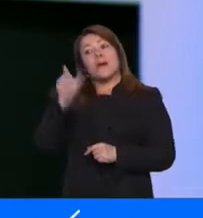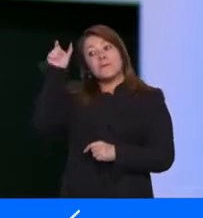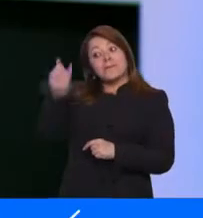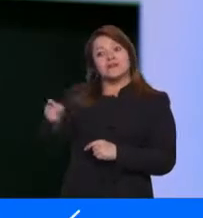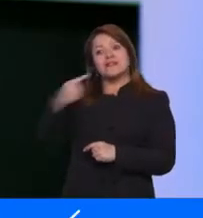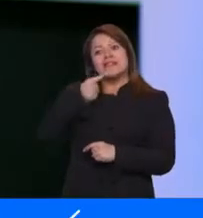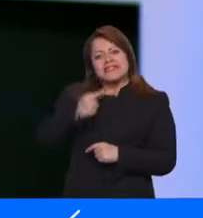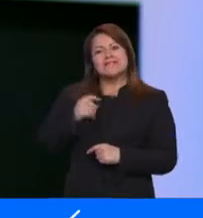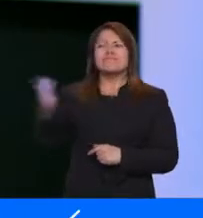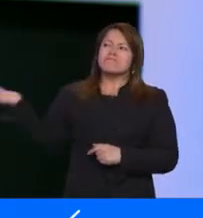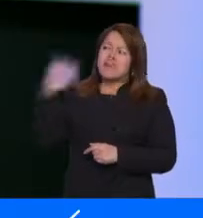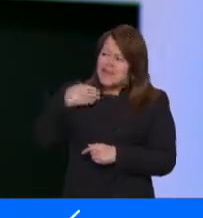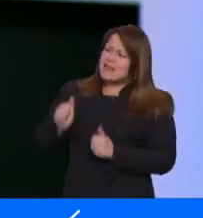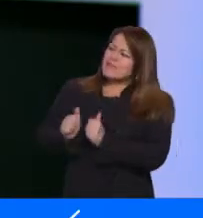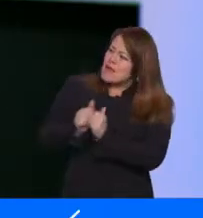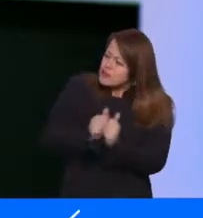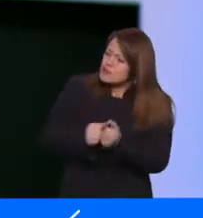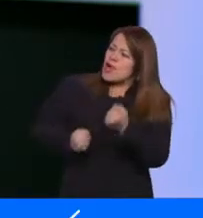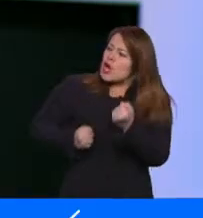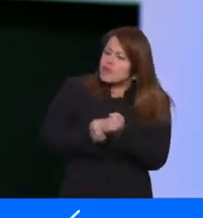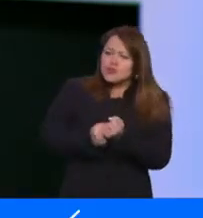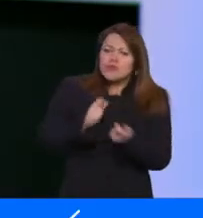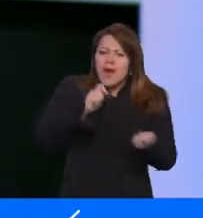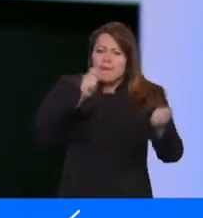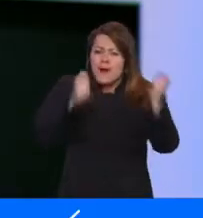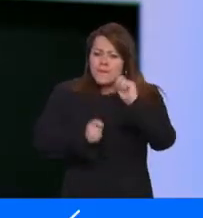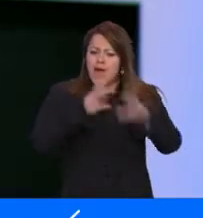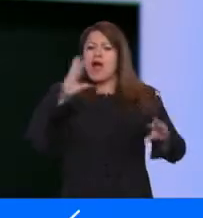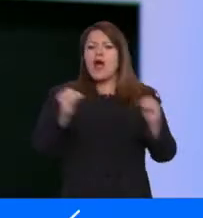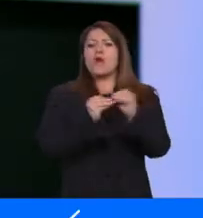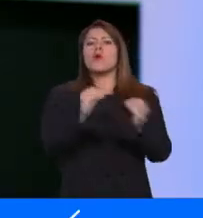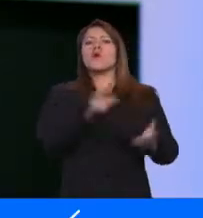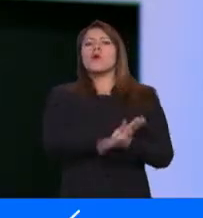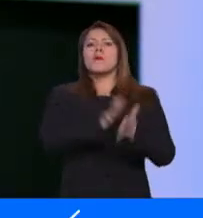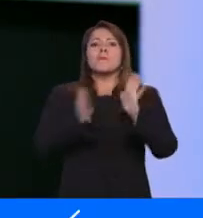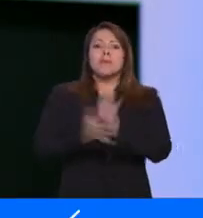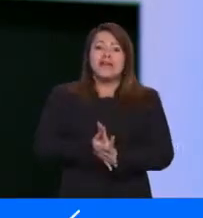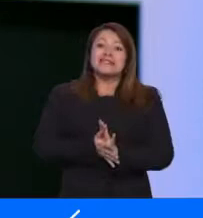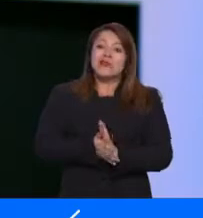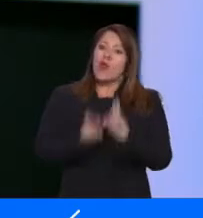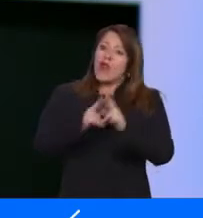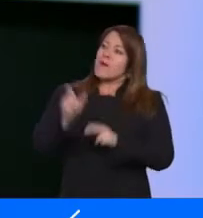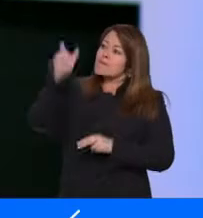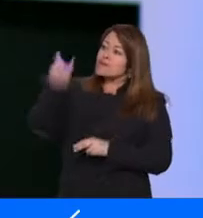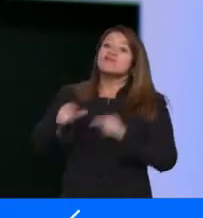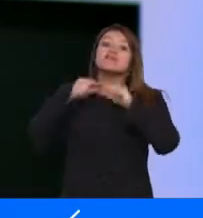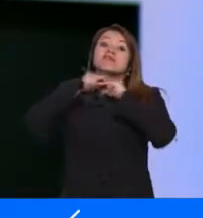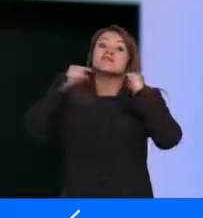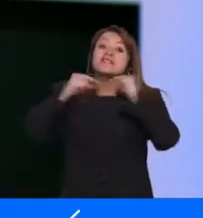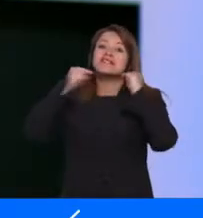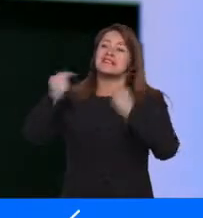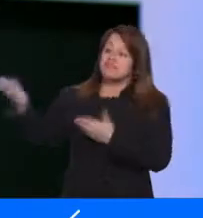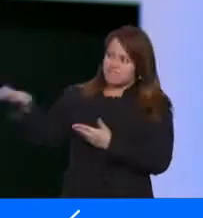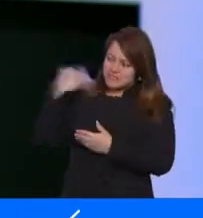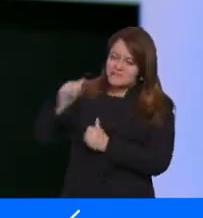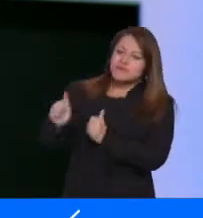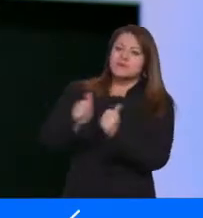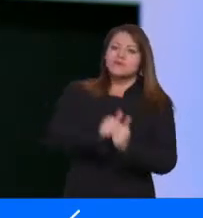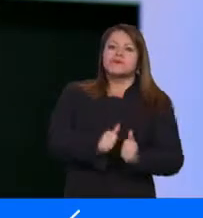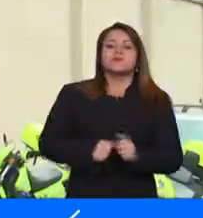sea el mediador para las propuestas que pretenden modificar el acuerdo de paz que fueron presentadas al Gobierno Nacional y a las FARC. Juan Pablo López nos